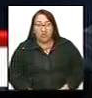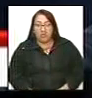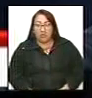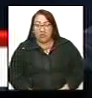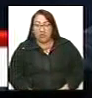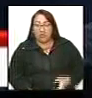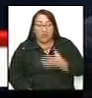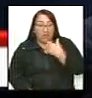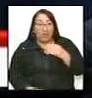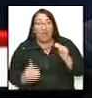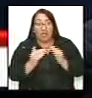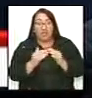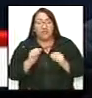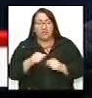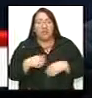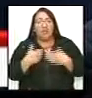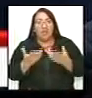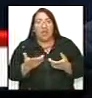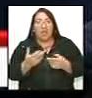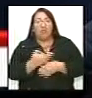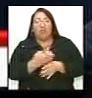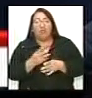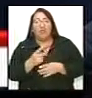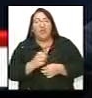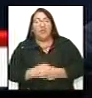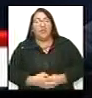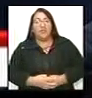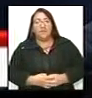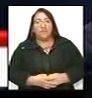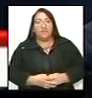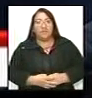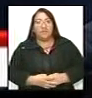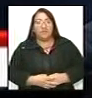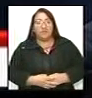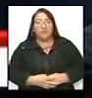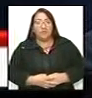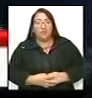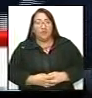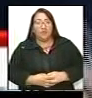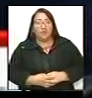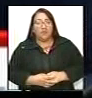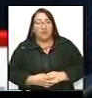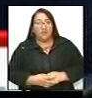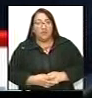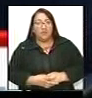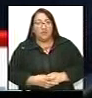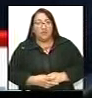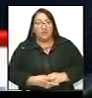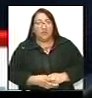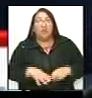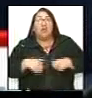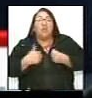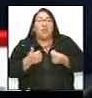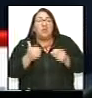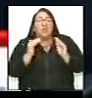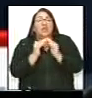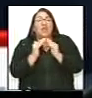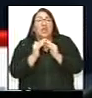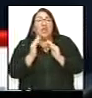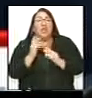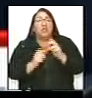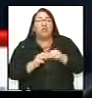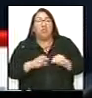las viviendas dale un tipo de de confort de habitabilidad a las